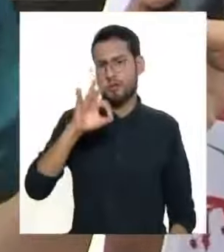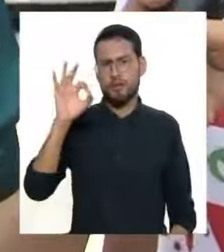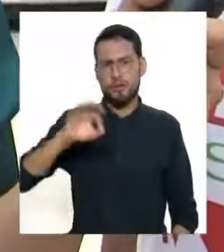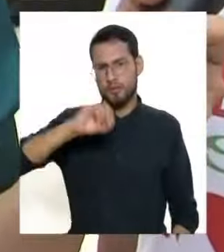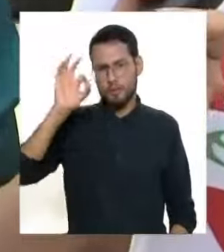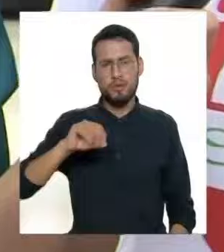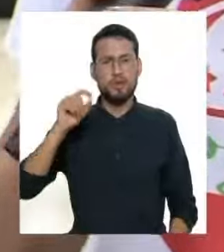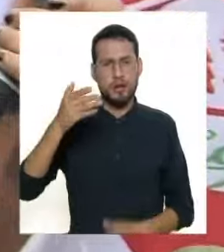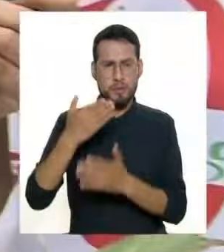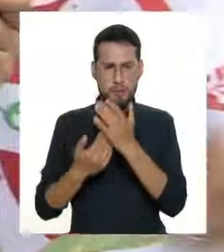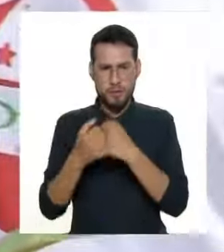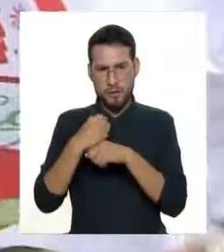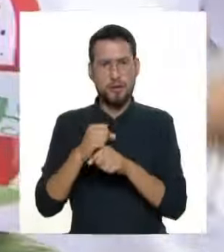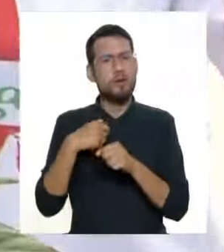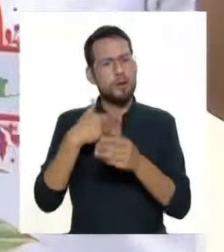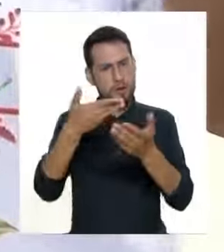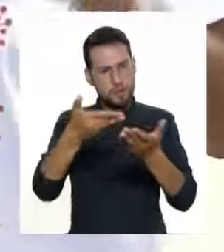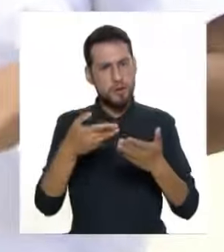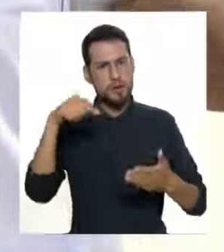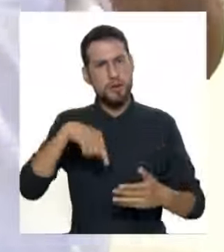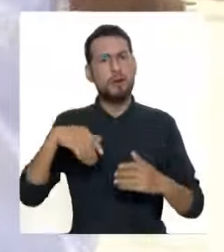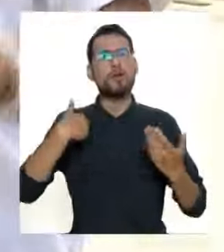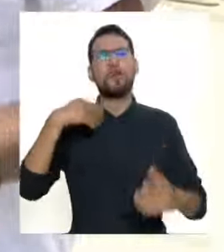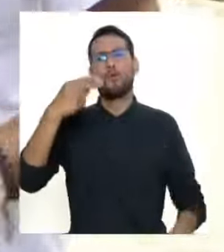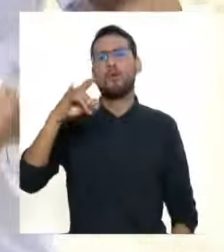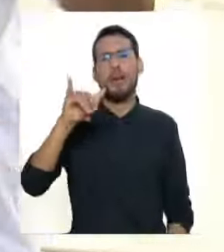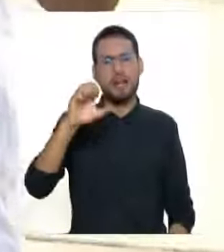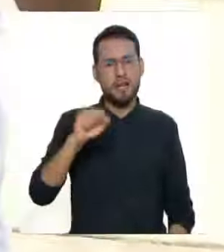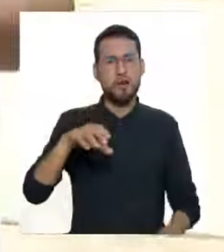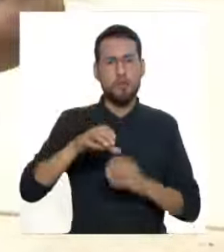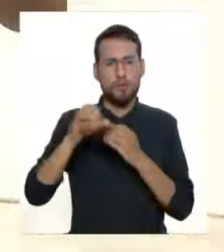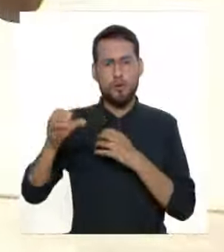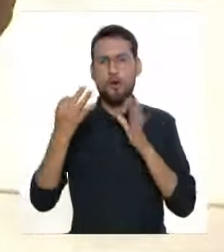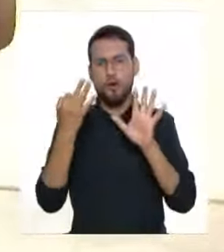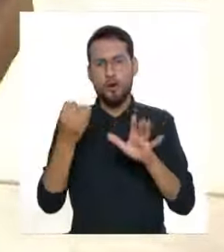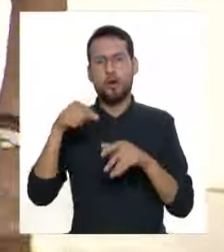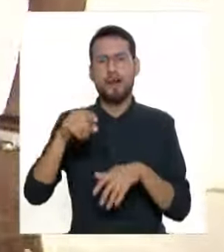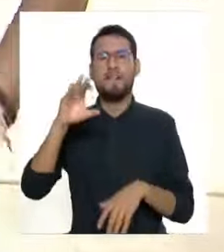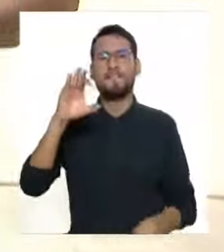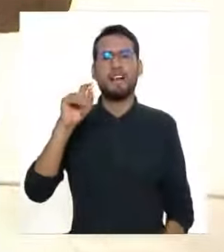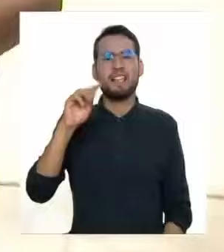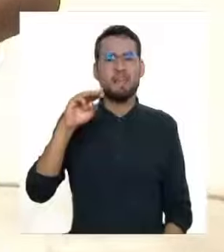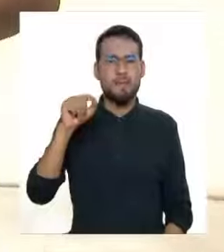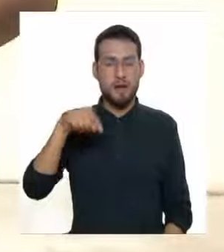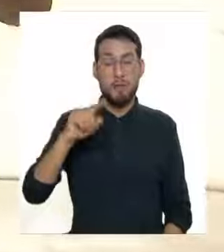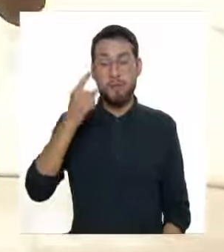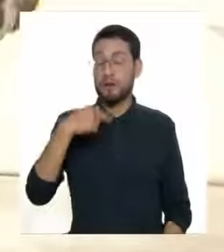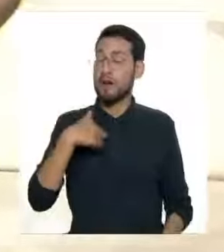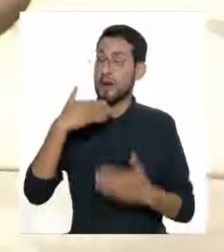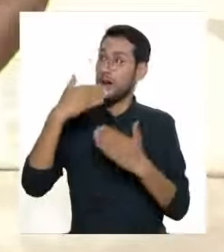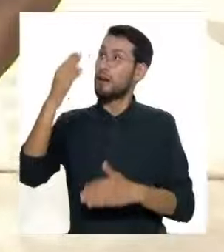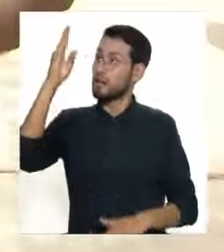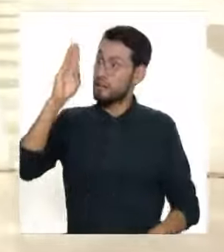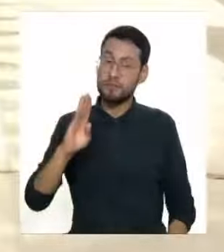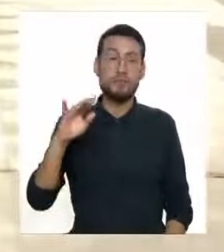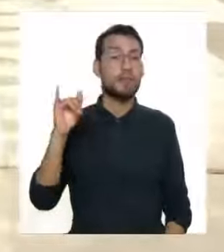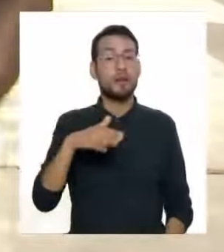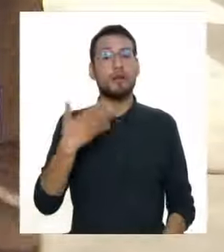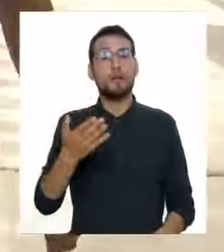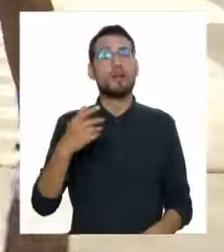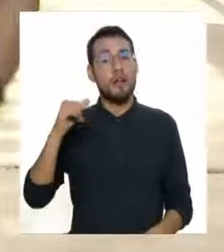es hecho a mano, amigos, los invito. Estamos en la avenida Guaylas, cuadra 8, en el Bosque Encantado de Fátima. Primeramente quiero agradecer a Dios, a